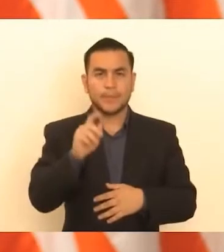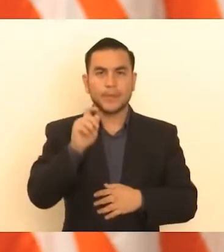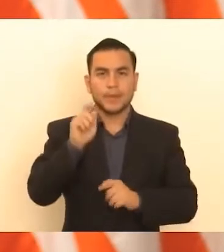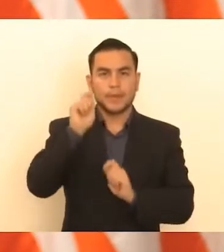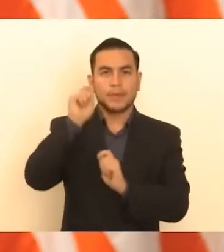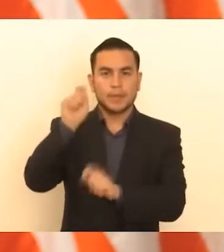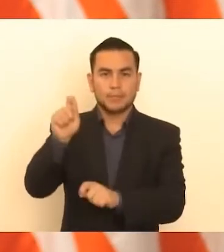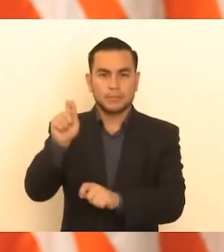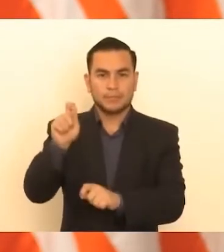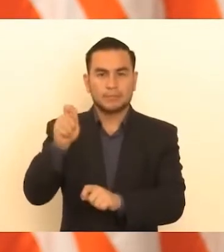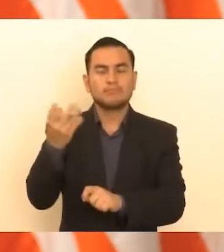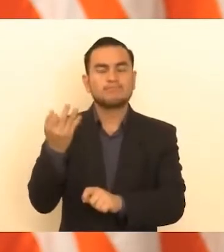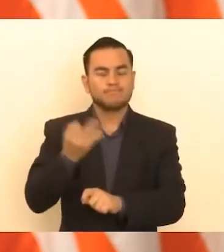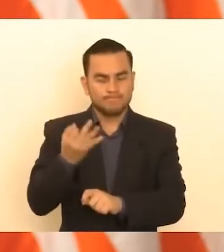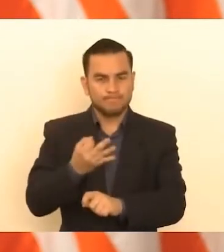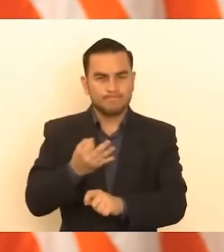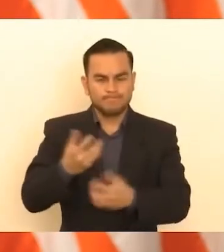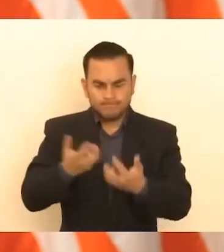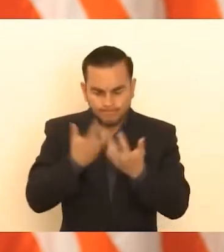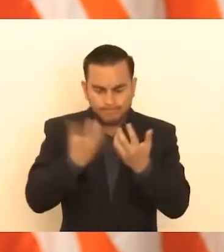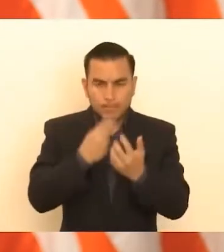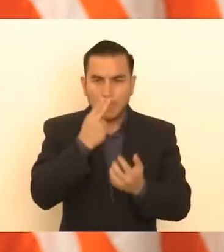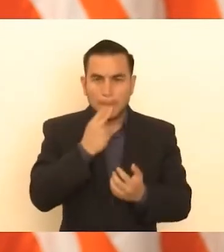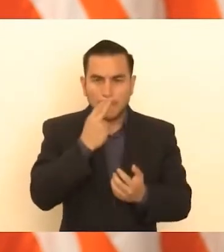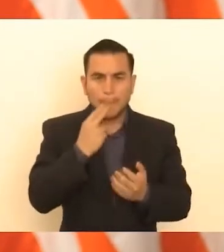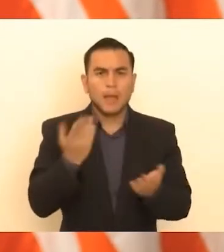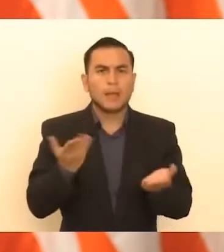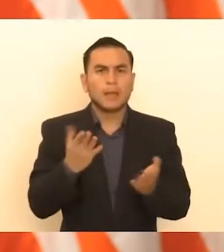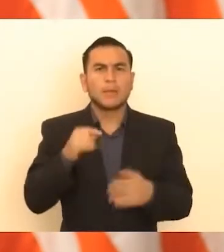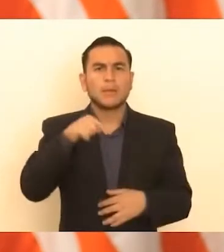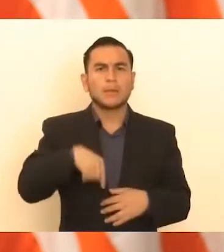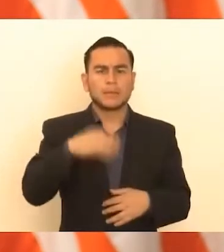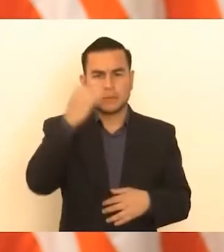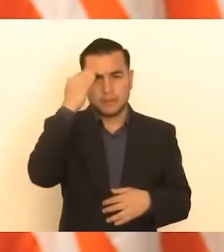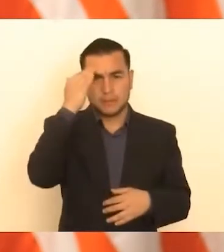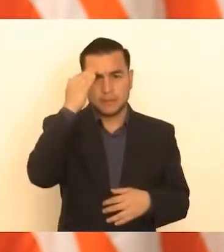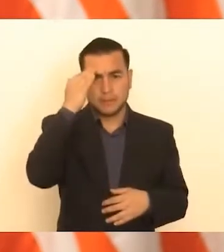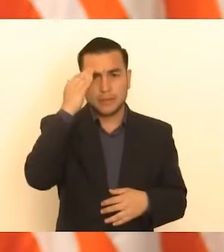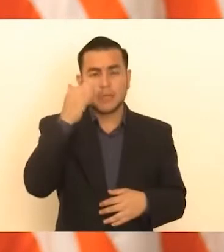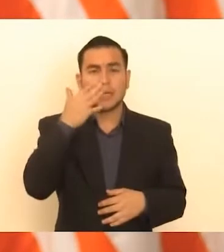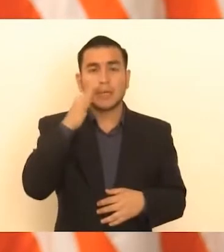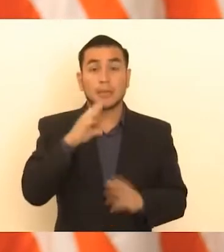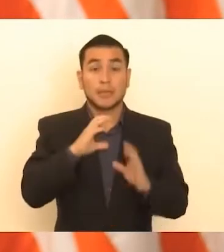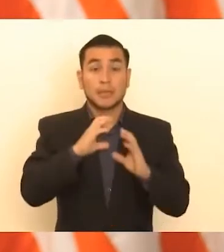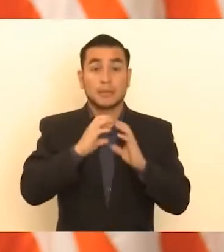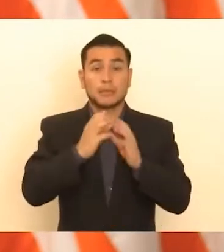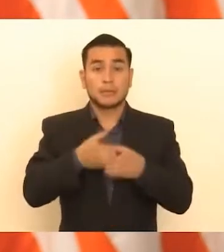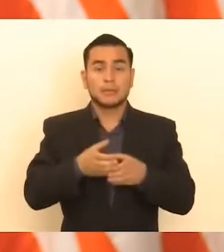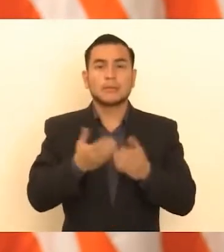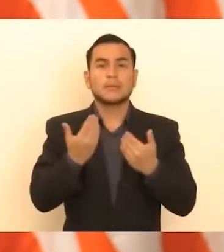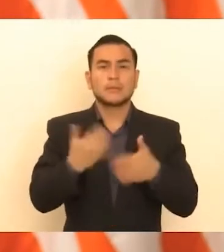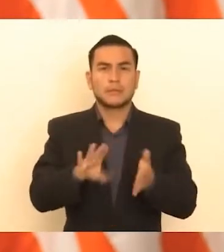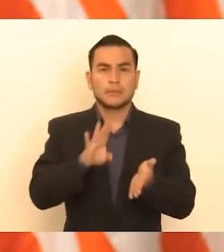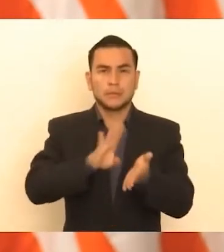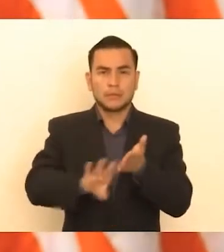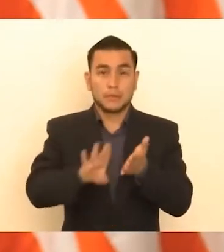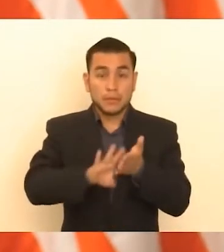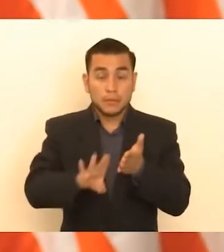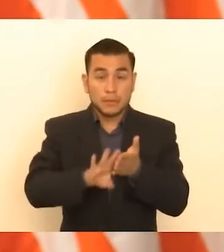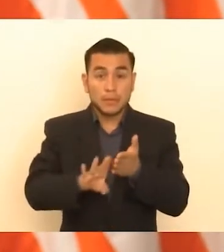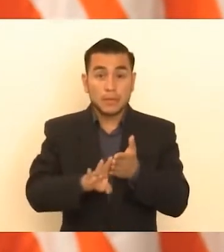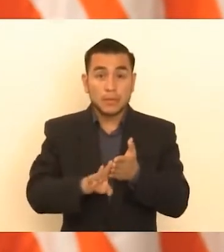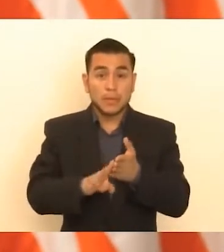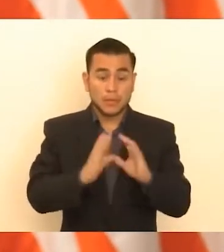más todo lo que tienen que hacer y en lugar de hacer eso bueno hoy supimos de que a pesar de que la comisión había aprobado los fondos para el plan control territorial